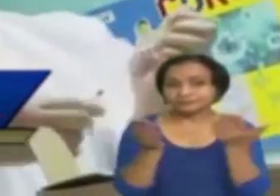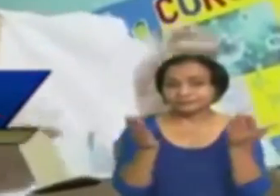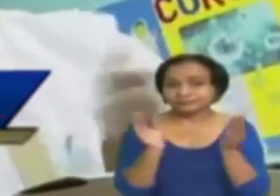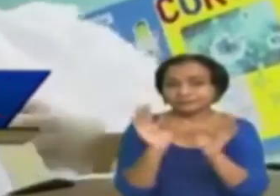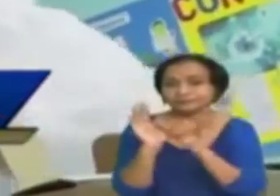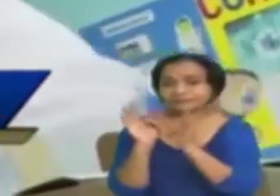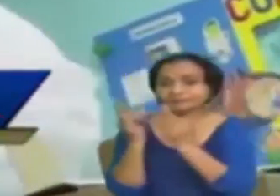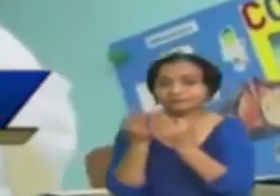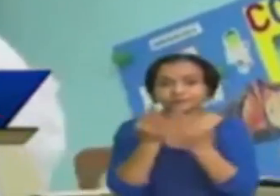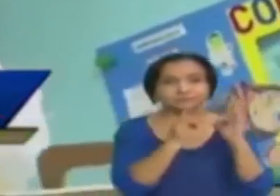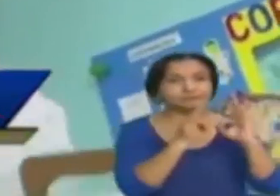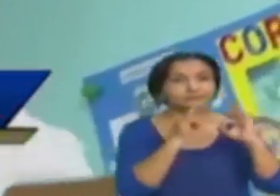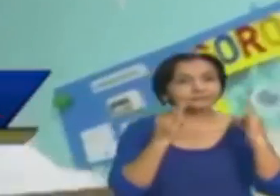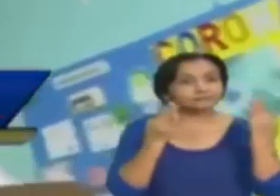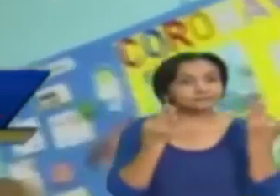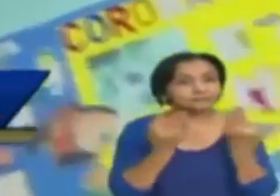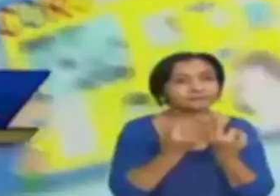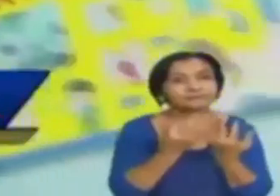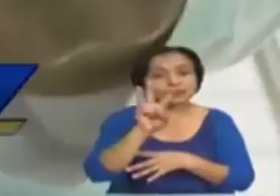y